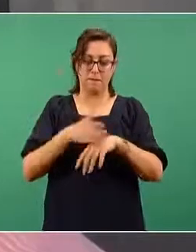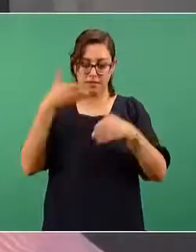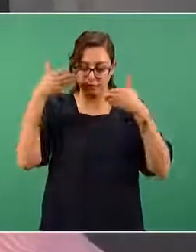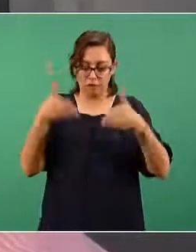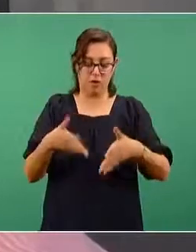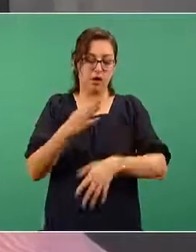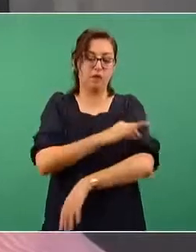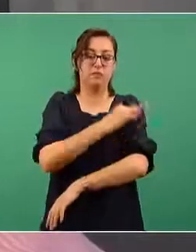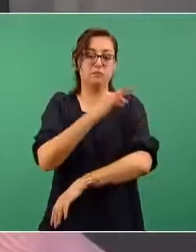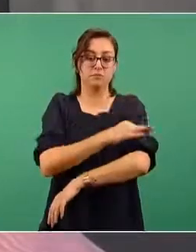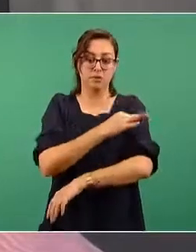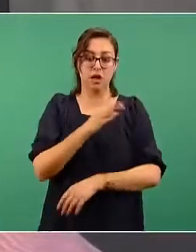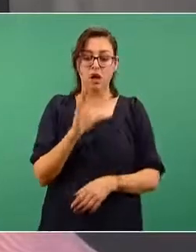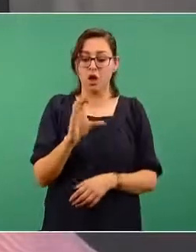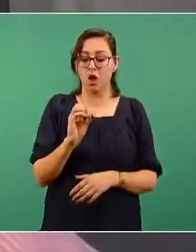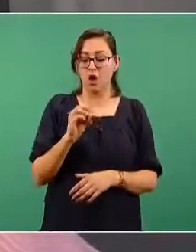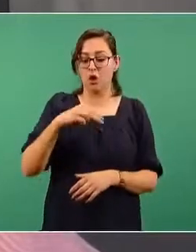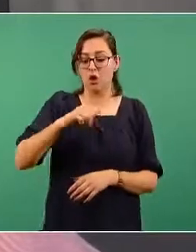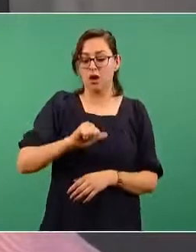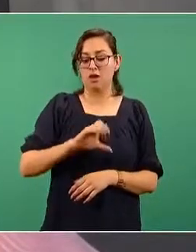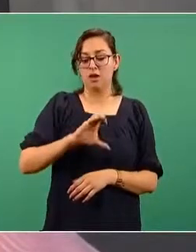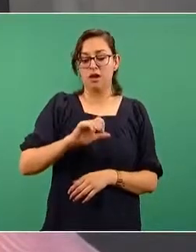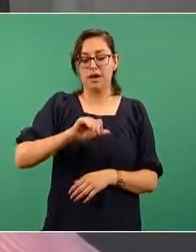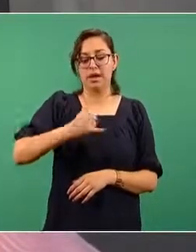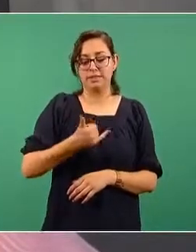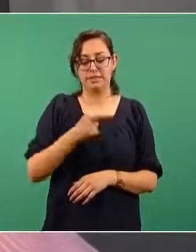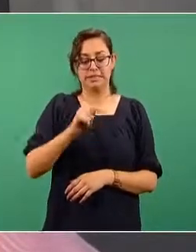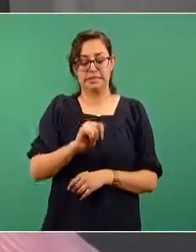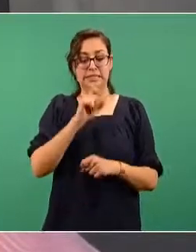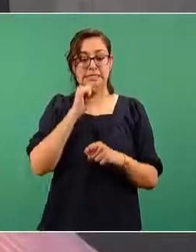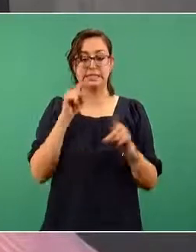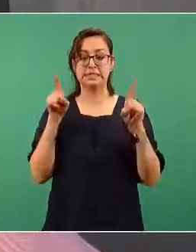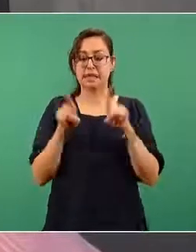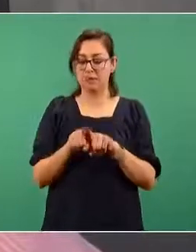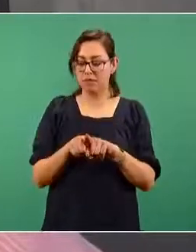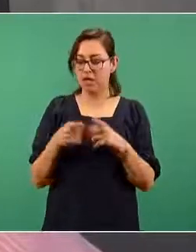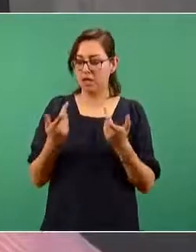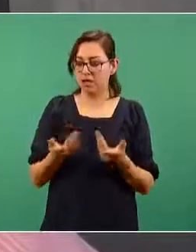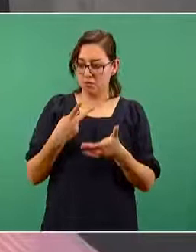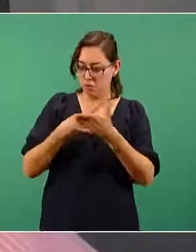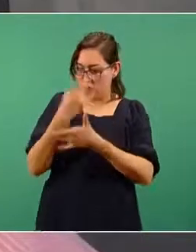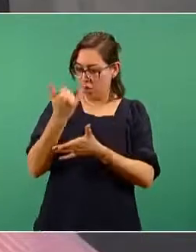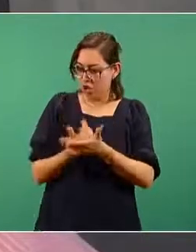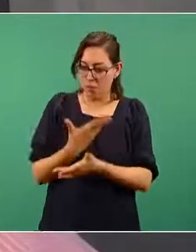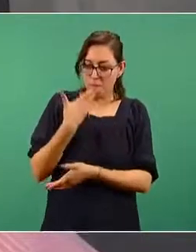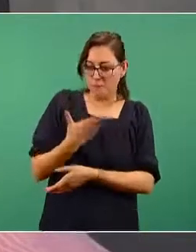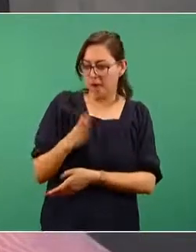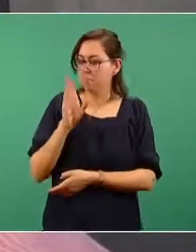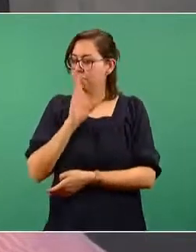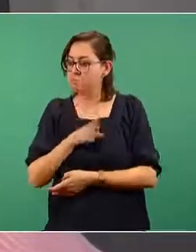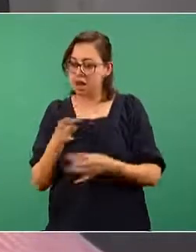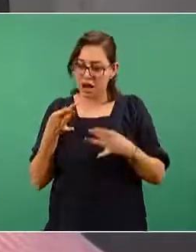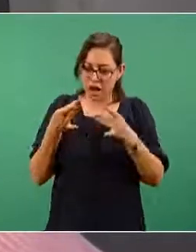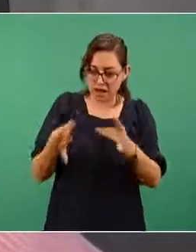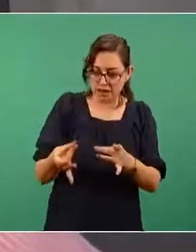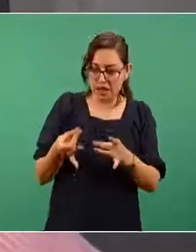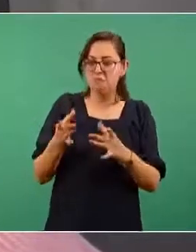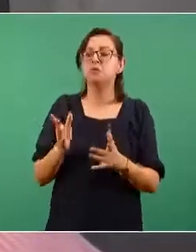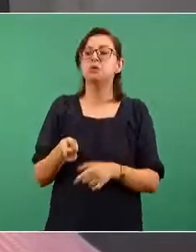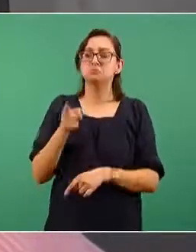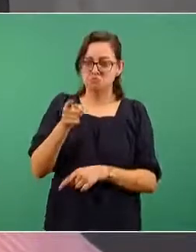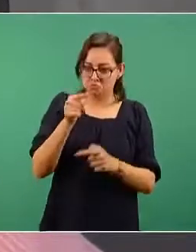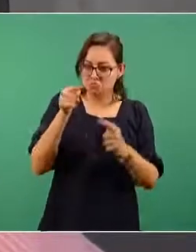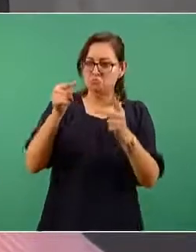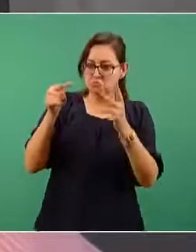CONACYT tiene mecanismos también de identificación de la calidad de los proyectos y ha financiado los que ha considerado los